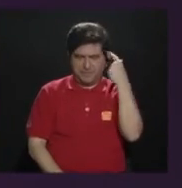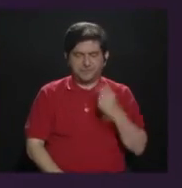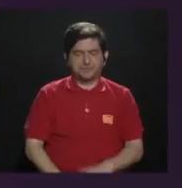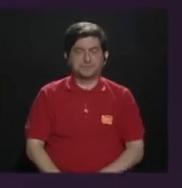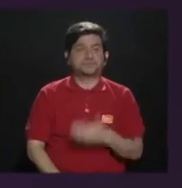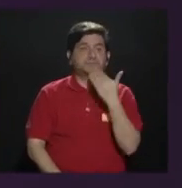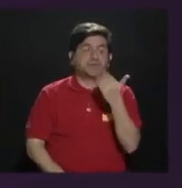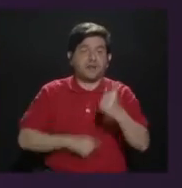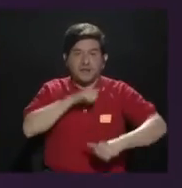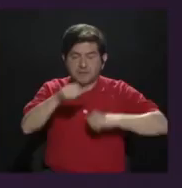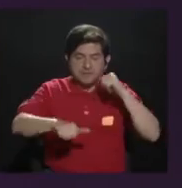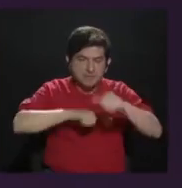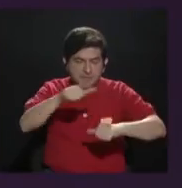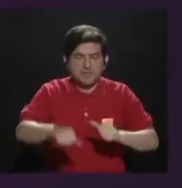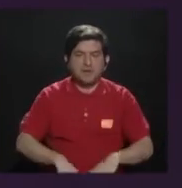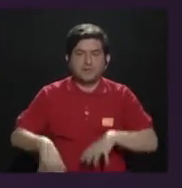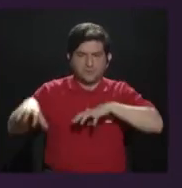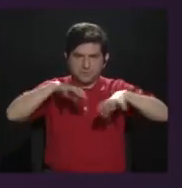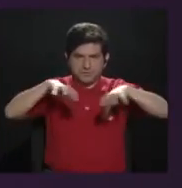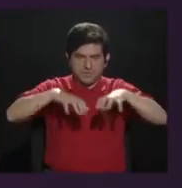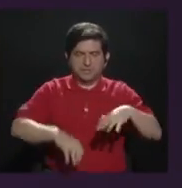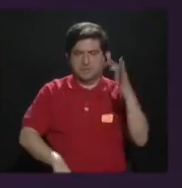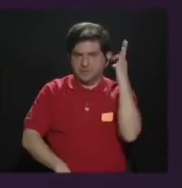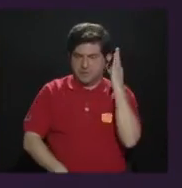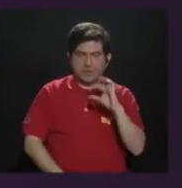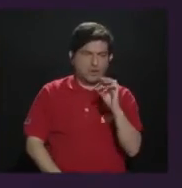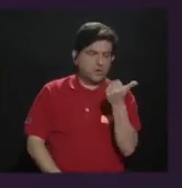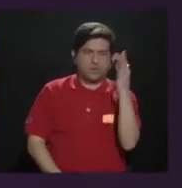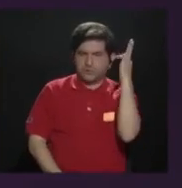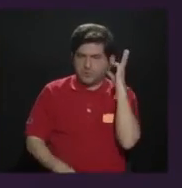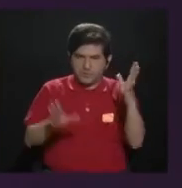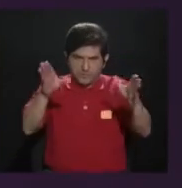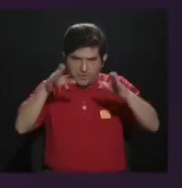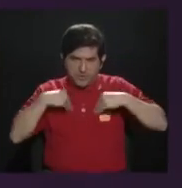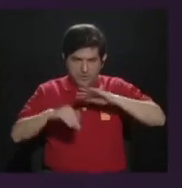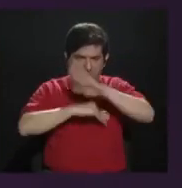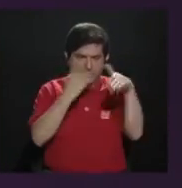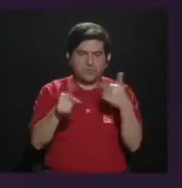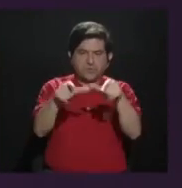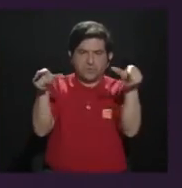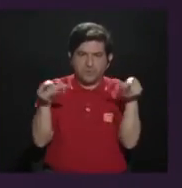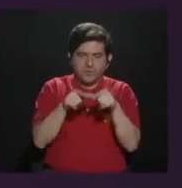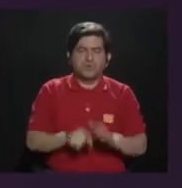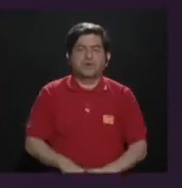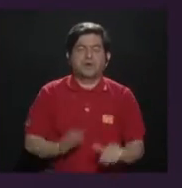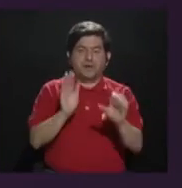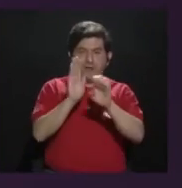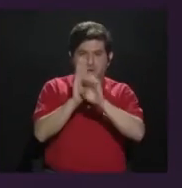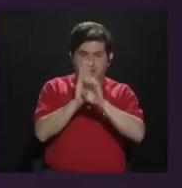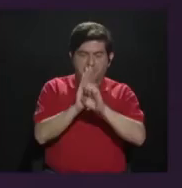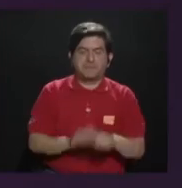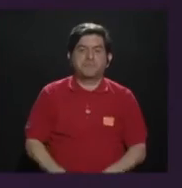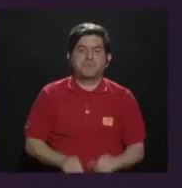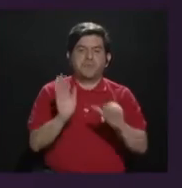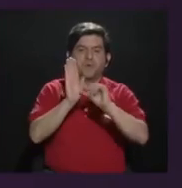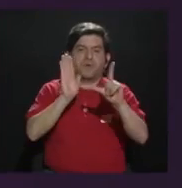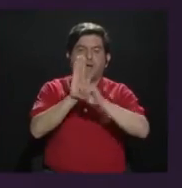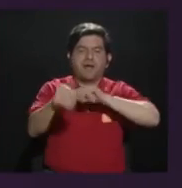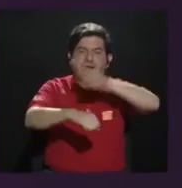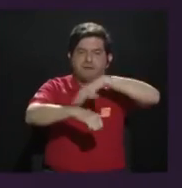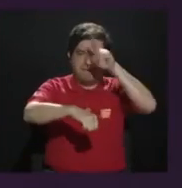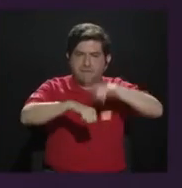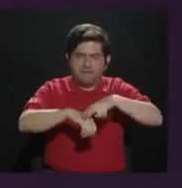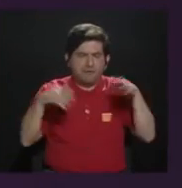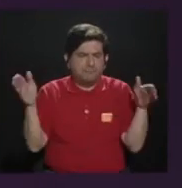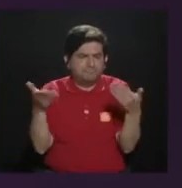la lucha del movimiento de mujeres y de otras mujeres que son receptivas dentro de estos lugares como el Parlamento Nacional, que impulsan